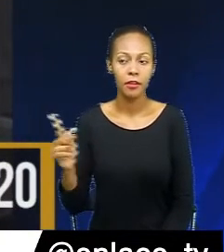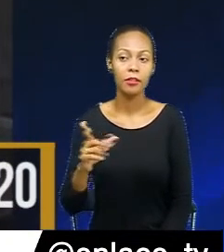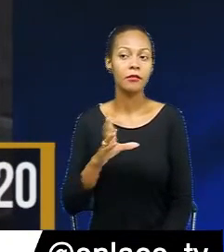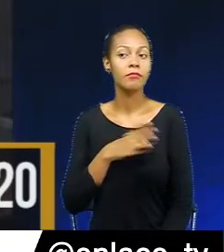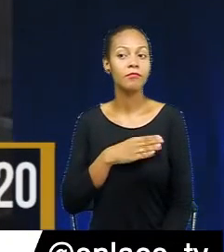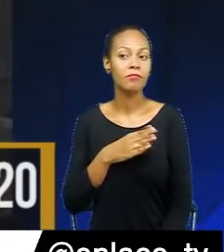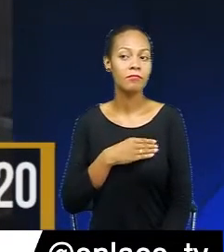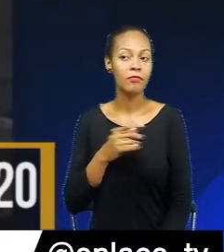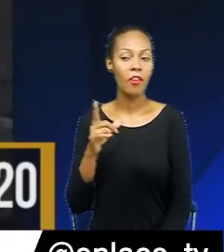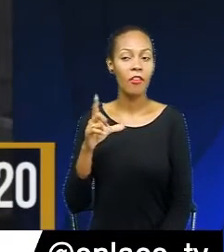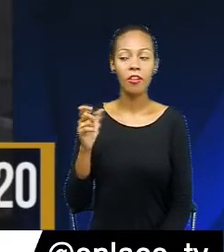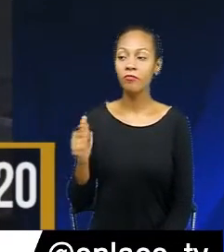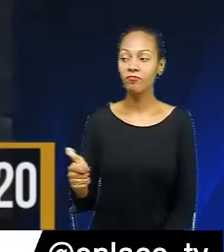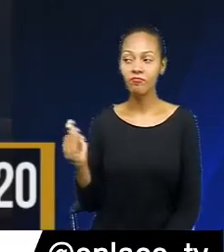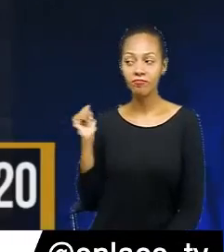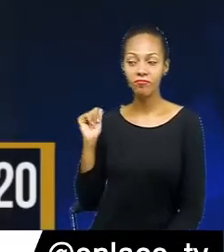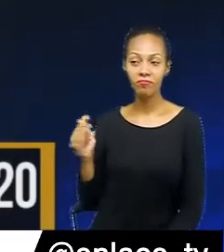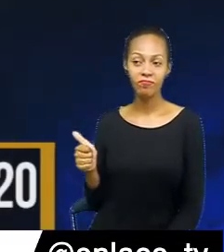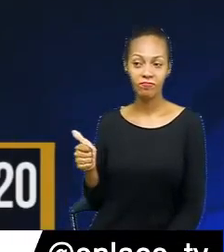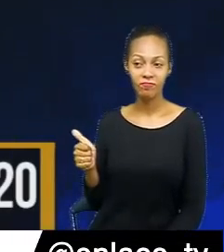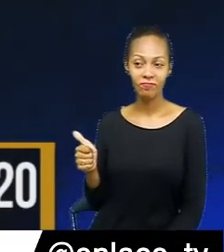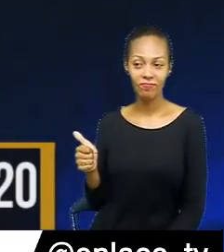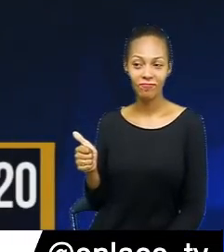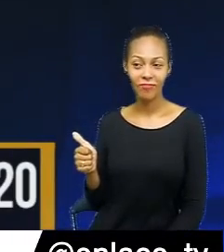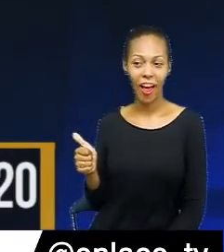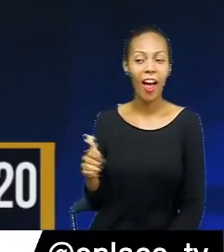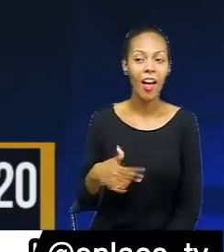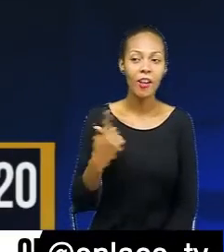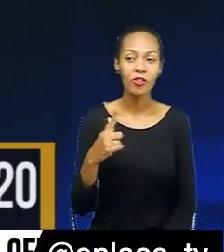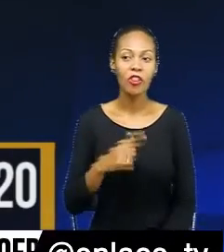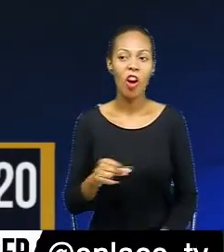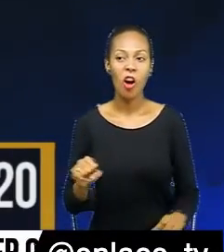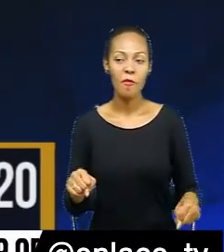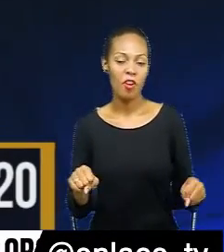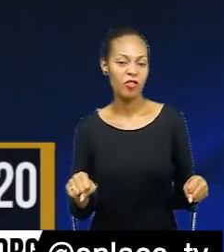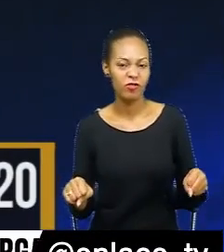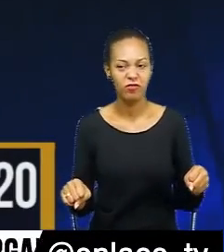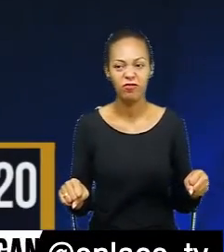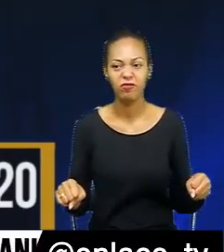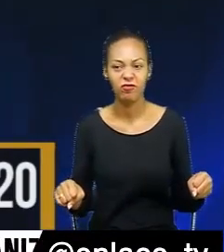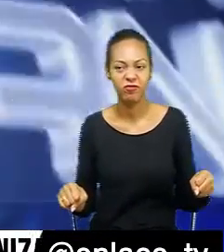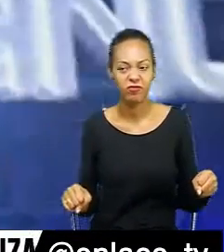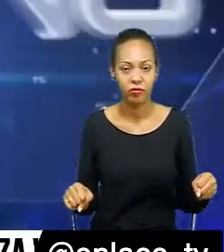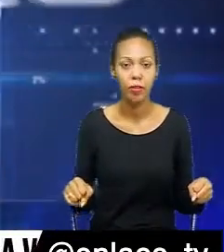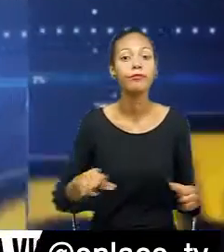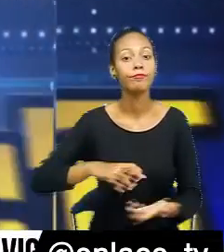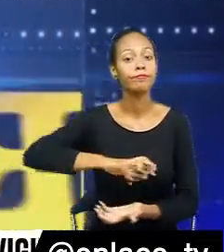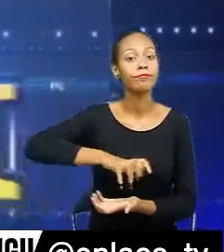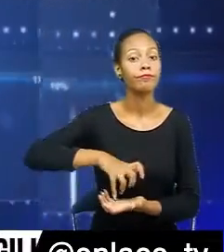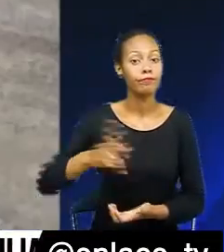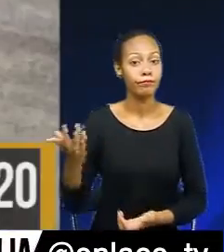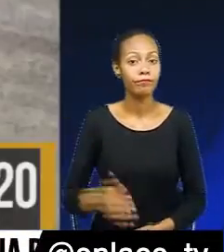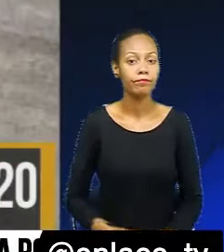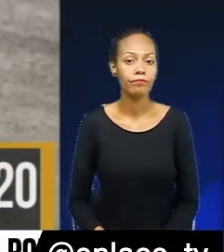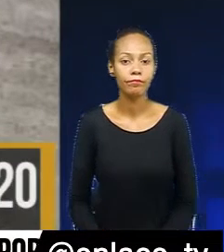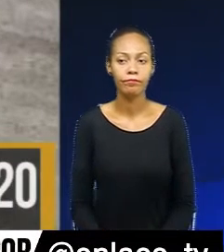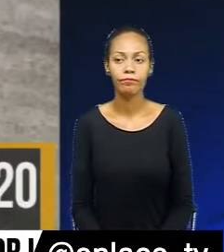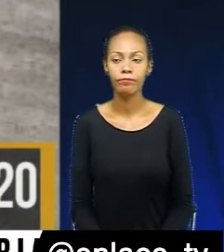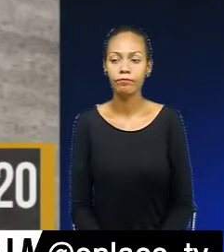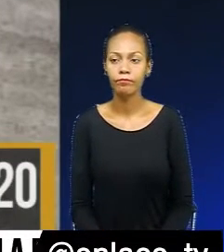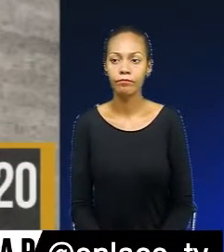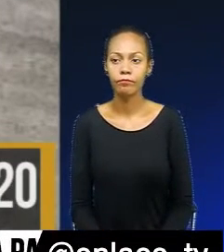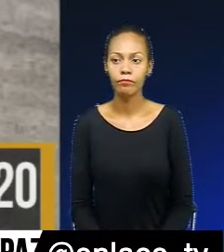esta fotografía retando la máxima capacidad de su moto al transitar con una gran carga de naranjas? Y si